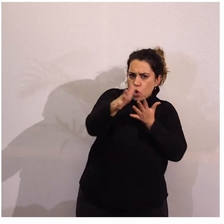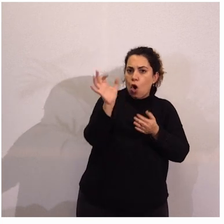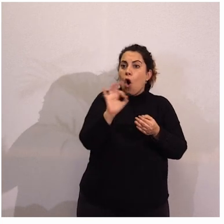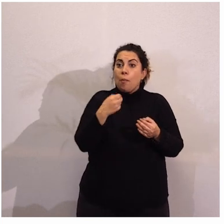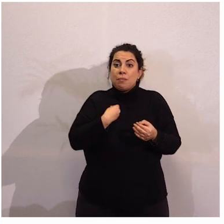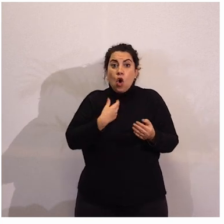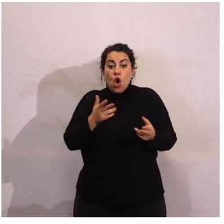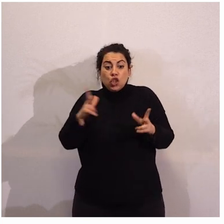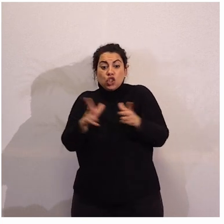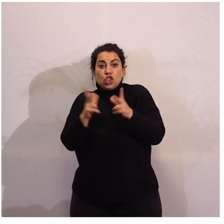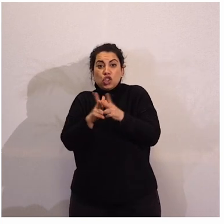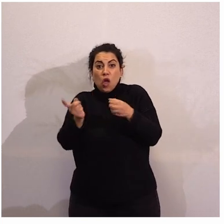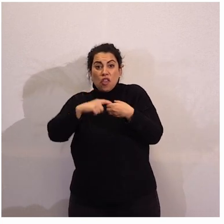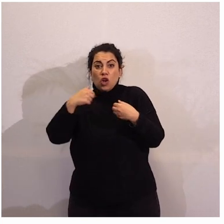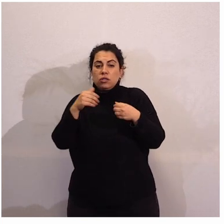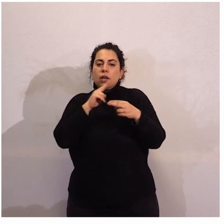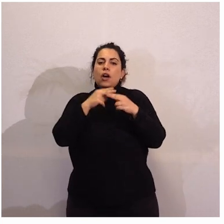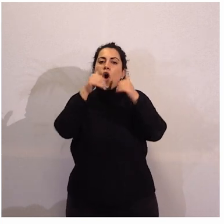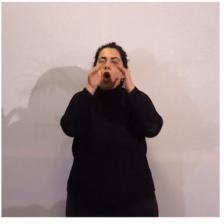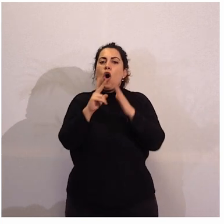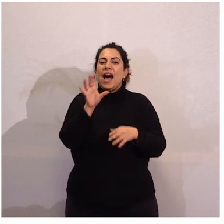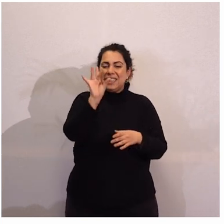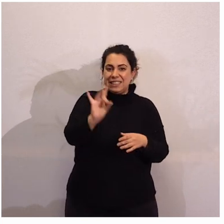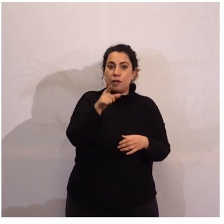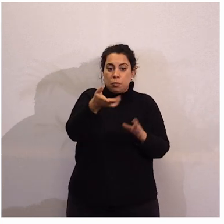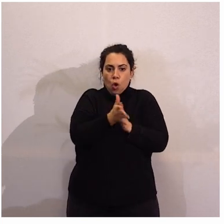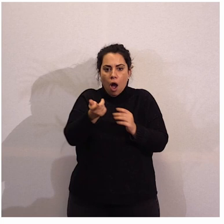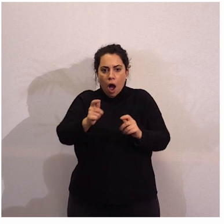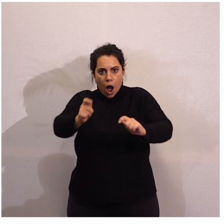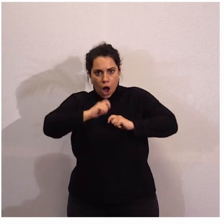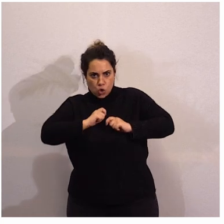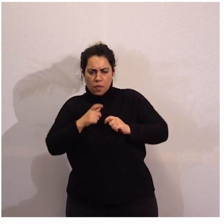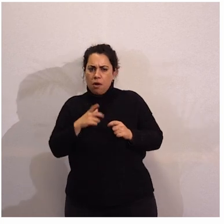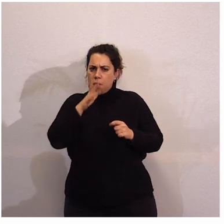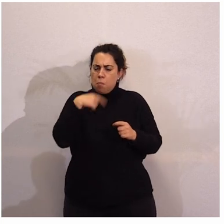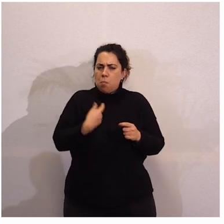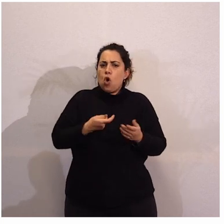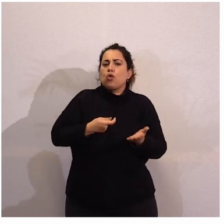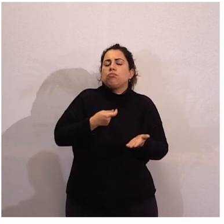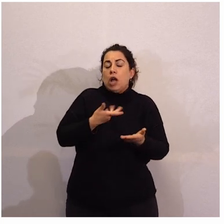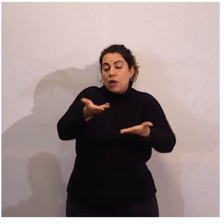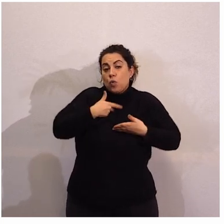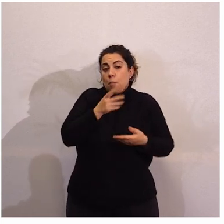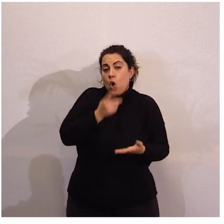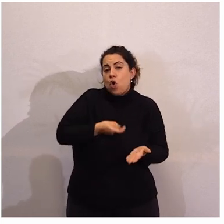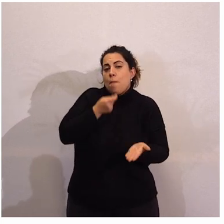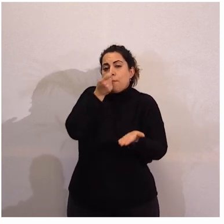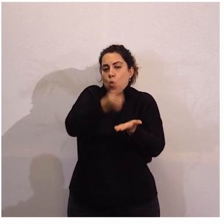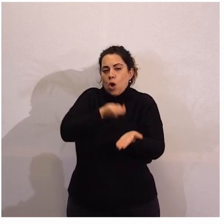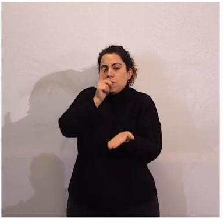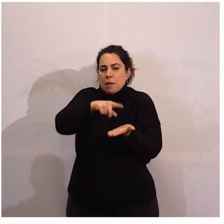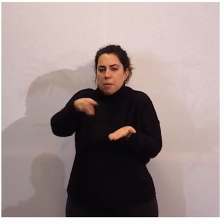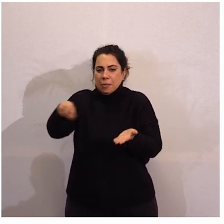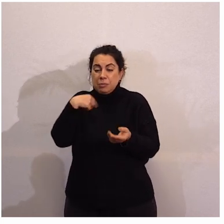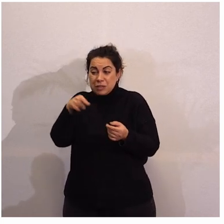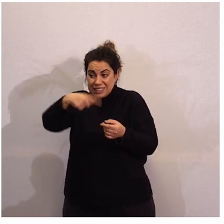Hogarsí, que nos están ayudando con sus cuotas y que realmente pueden ver que ese esfuerzo que ellos